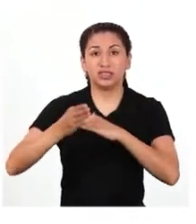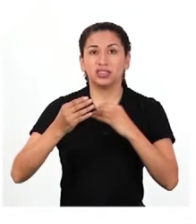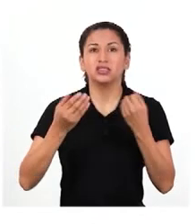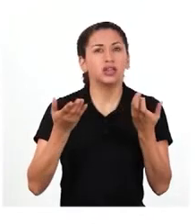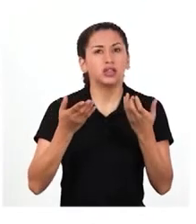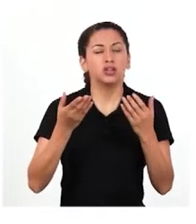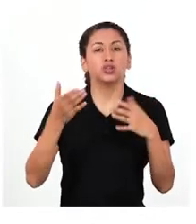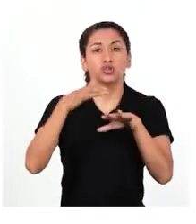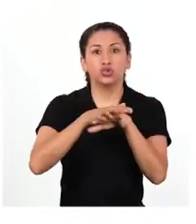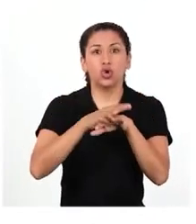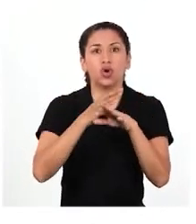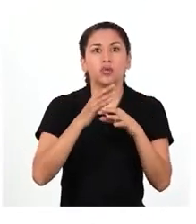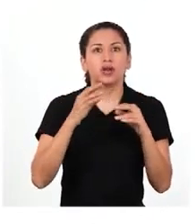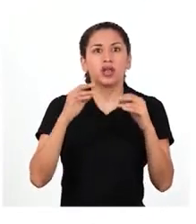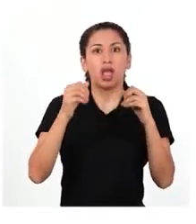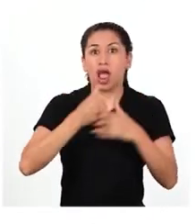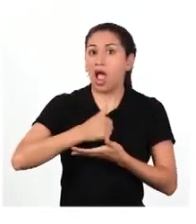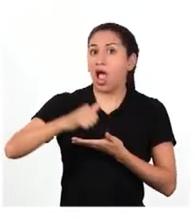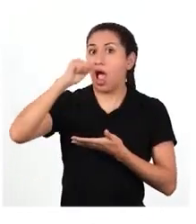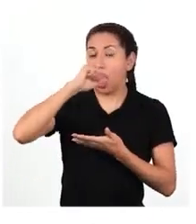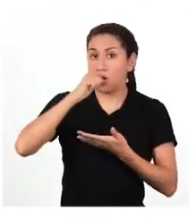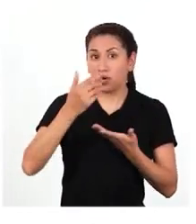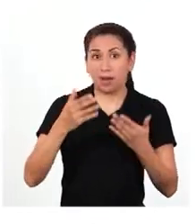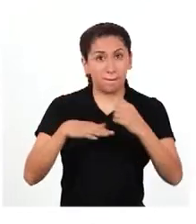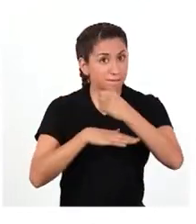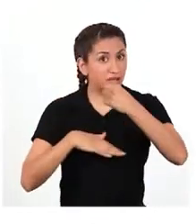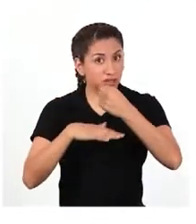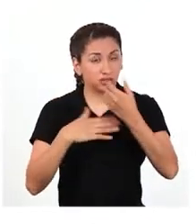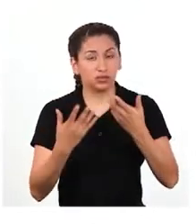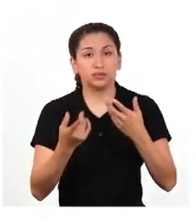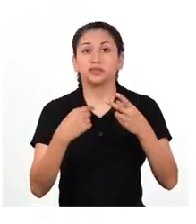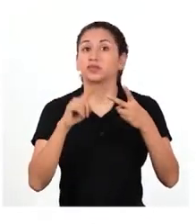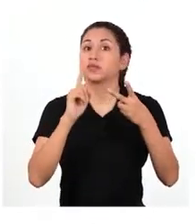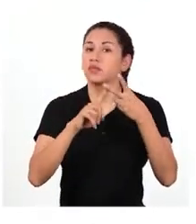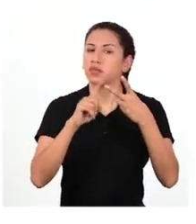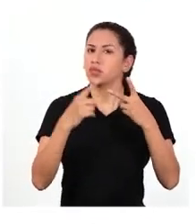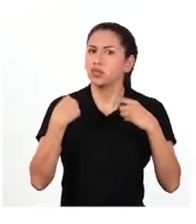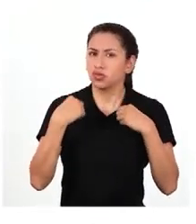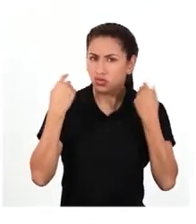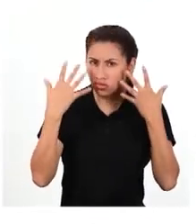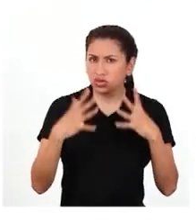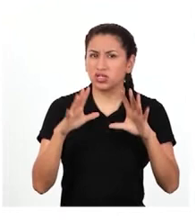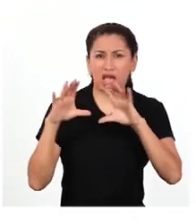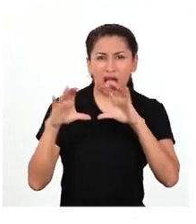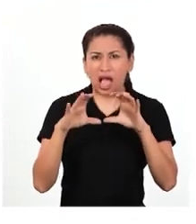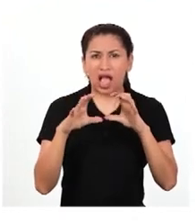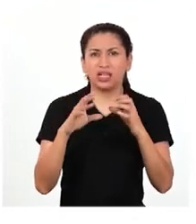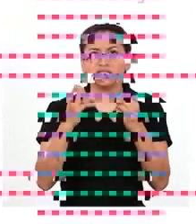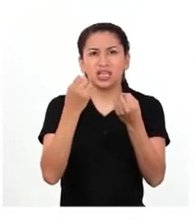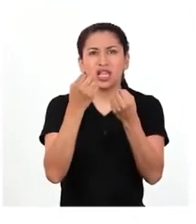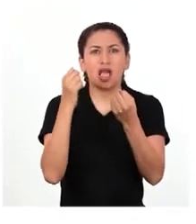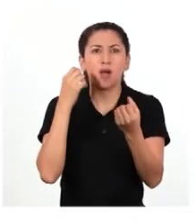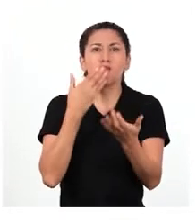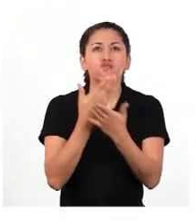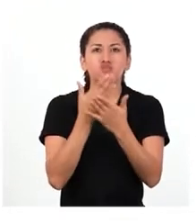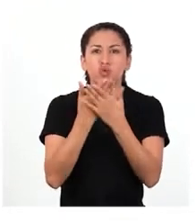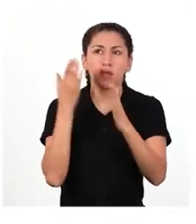de recursos básicos como el agua? ¿Escribí diversos argumentos para sustentar mi